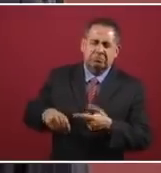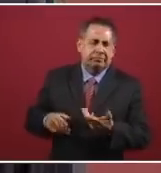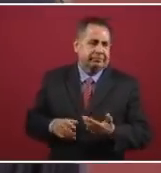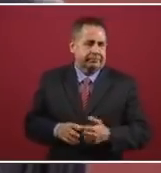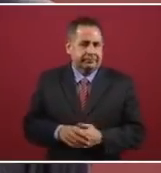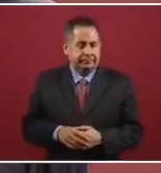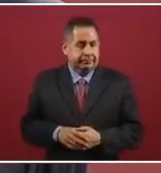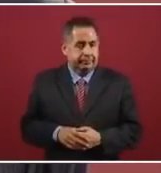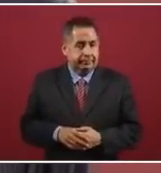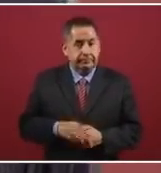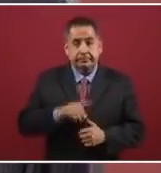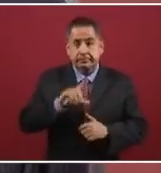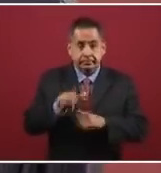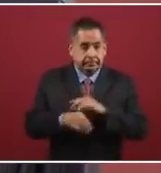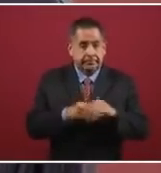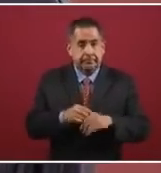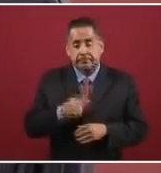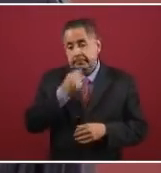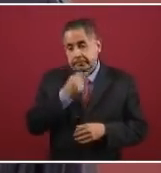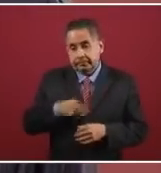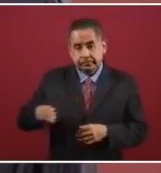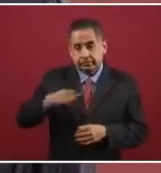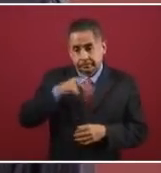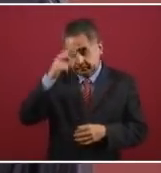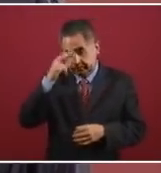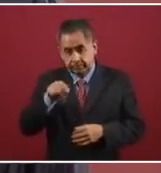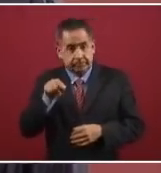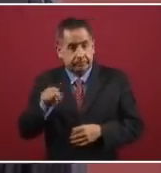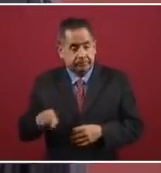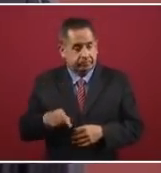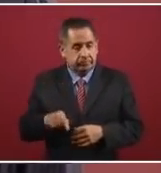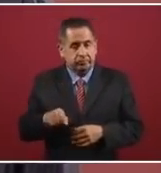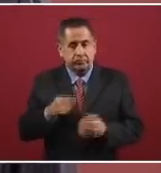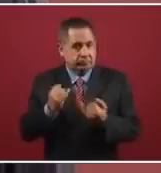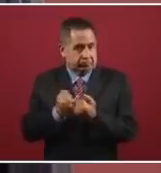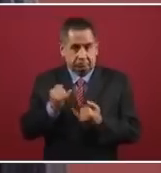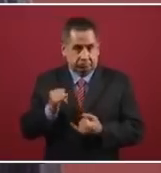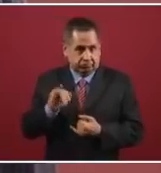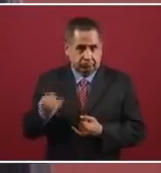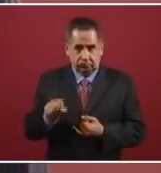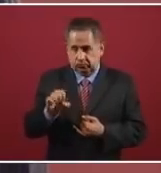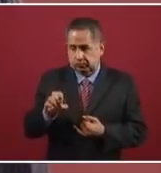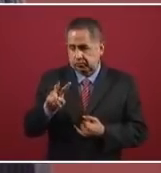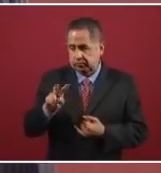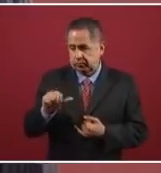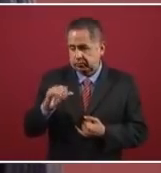y cómo los niños mexicanos como Vasconcelos